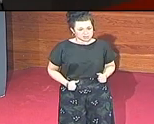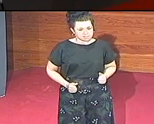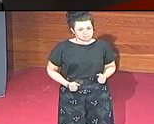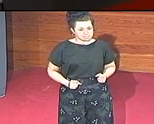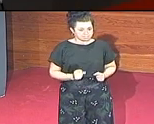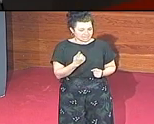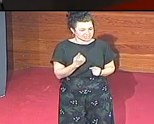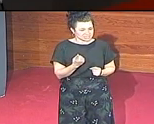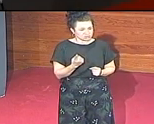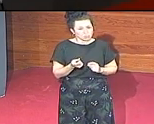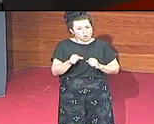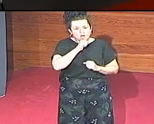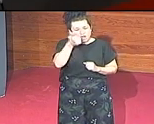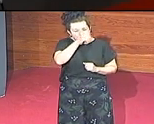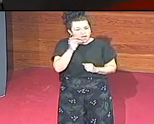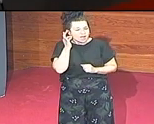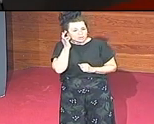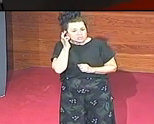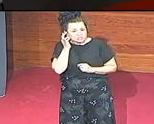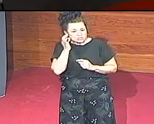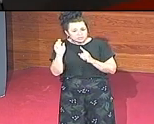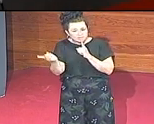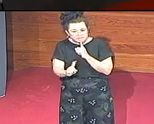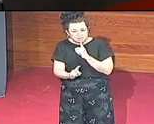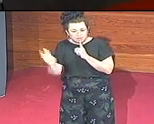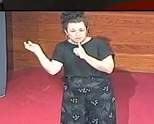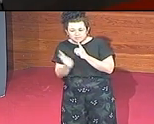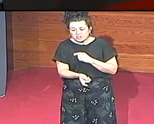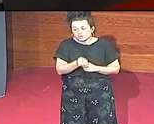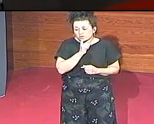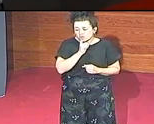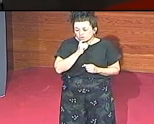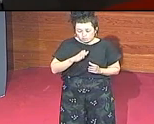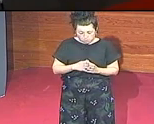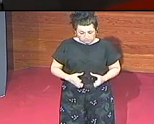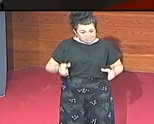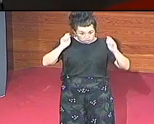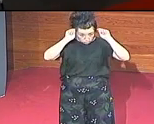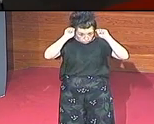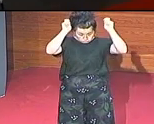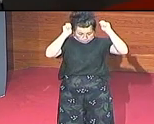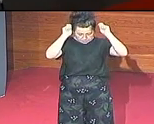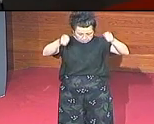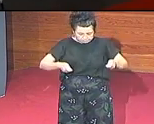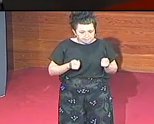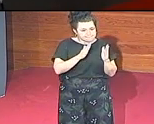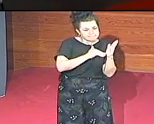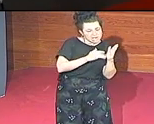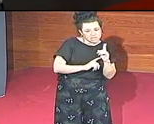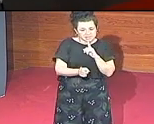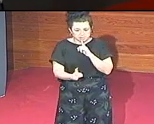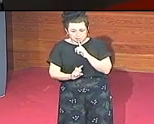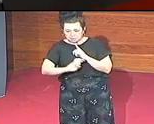abuelos que se venían a bilbao porque metieron un sombrero esto lo que cuentan que tienen un sombrero tres papeles uno con valencia otro con bill boyce del cono sé que